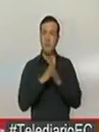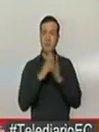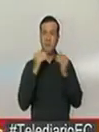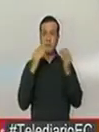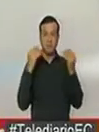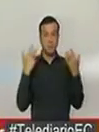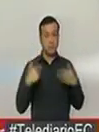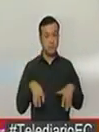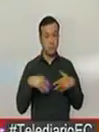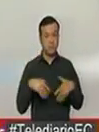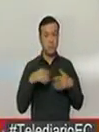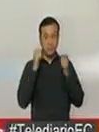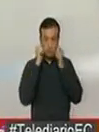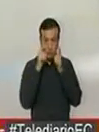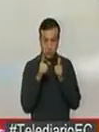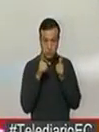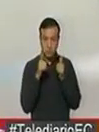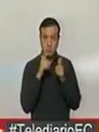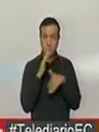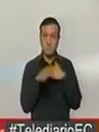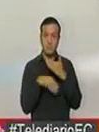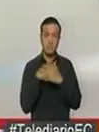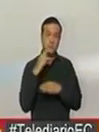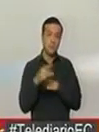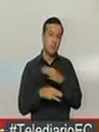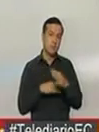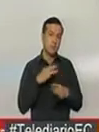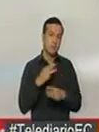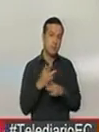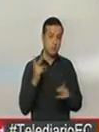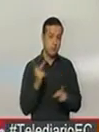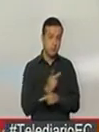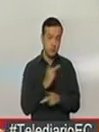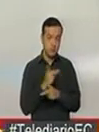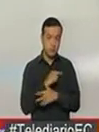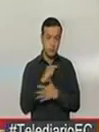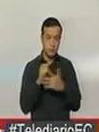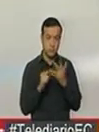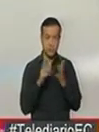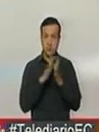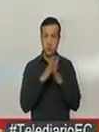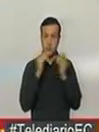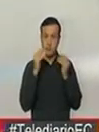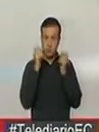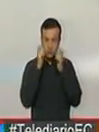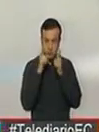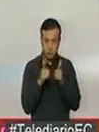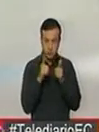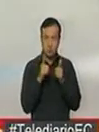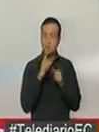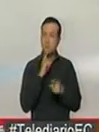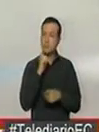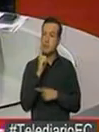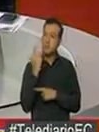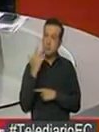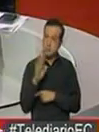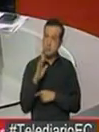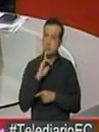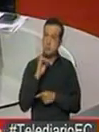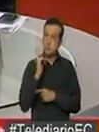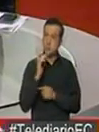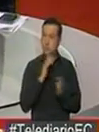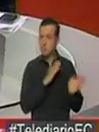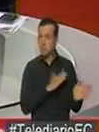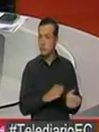muy rápidos y la vulnerabilidad de todo el planeta es claramente amplia frente a esta situación. Claro que sí, Norman, y sin duda